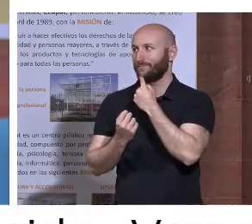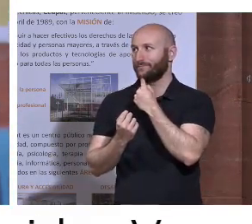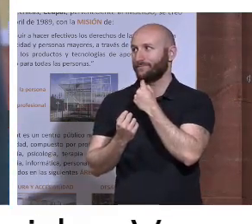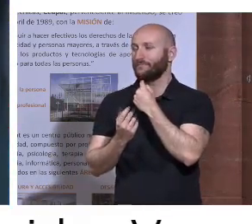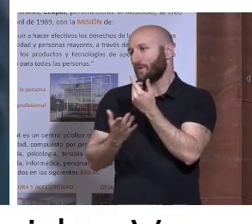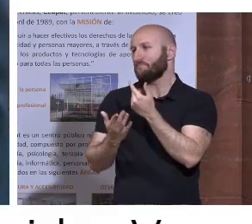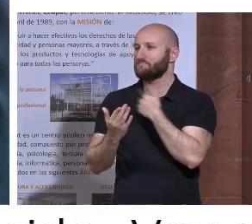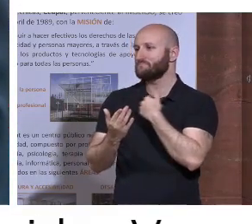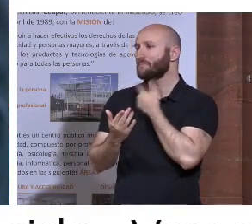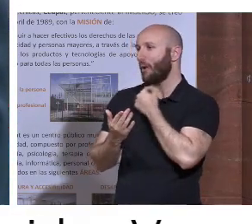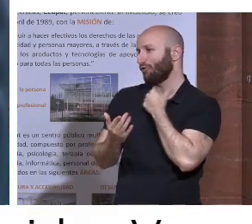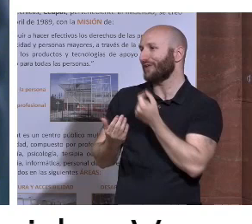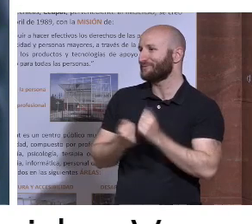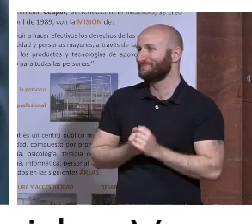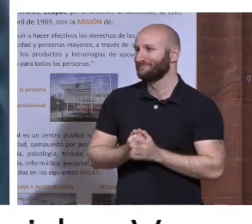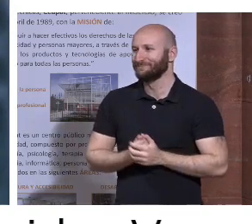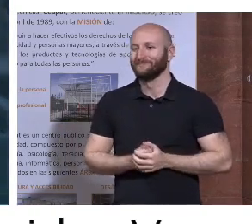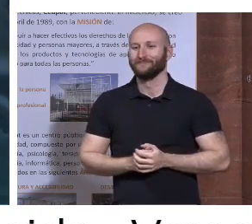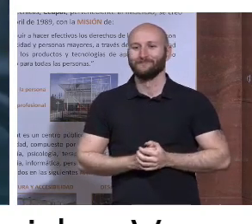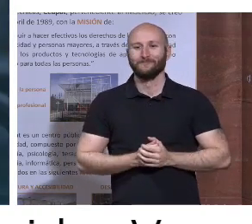me gusta. O sea,